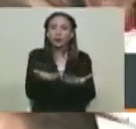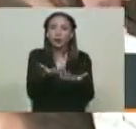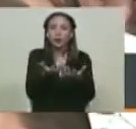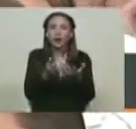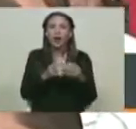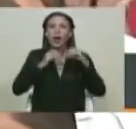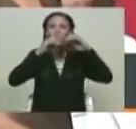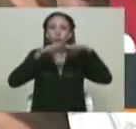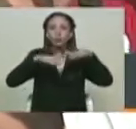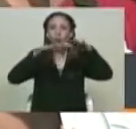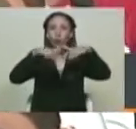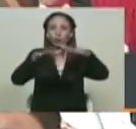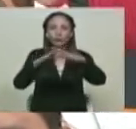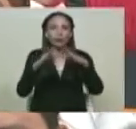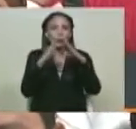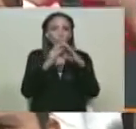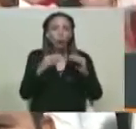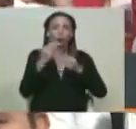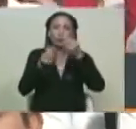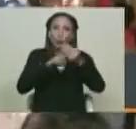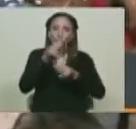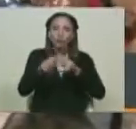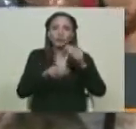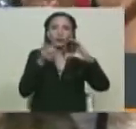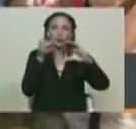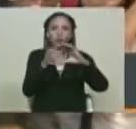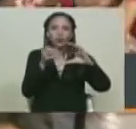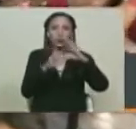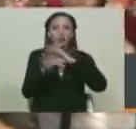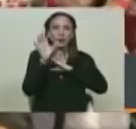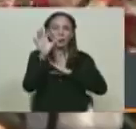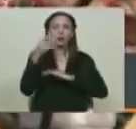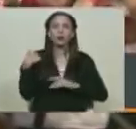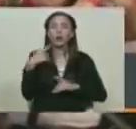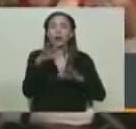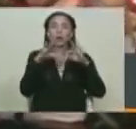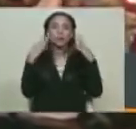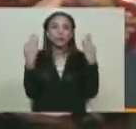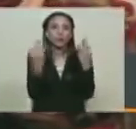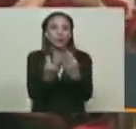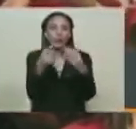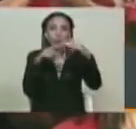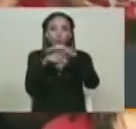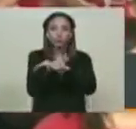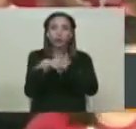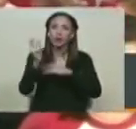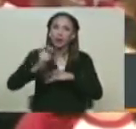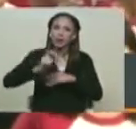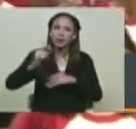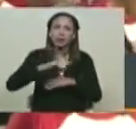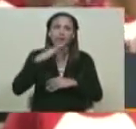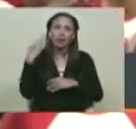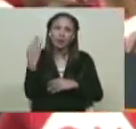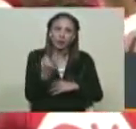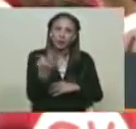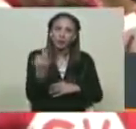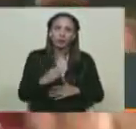para ir directo a la familia, al que necesita de verdad. He mandado a